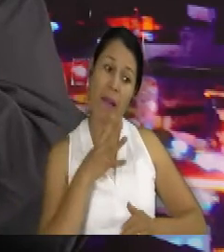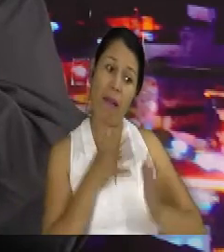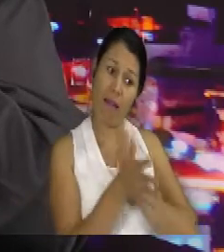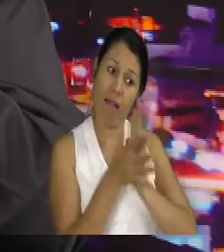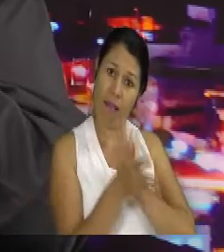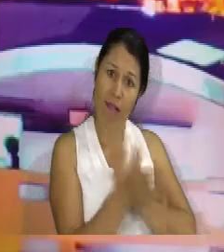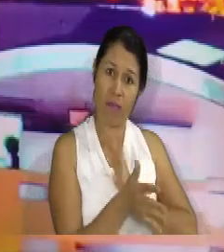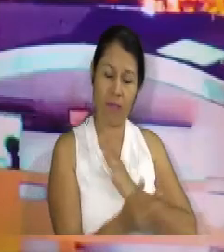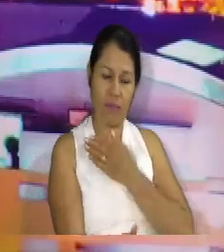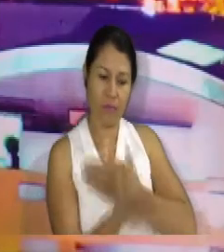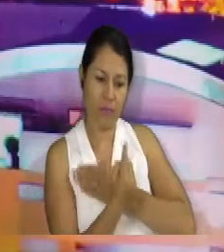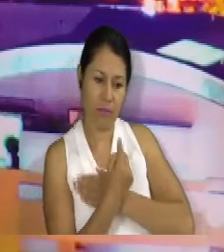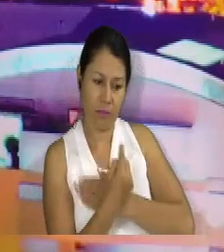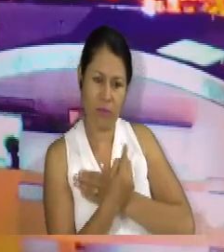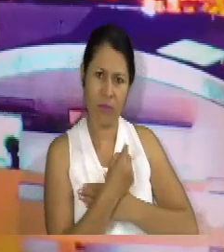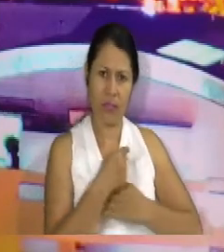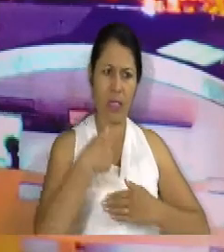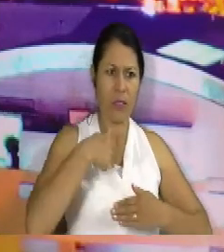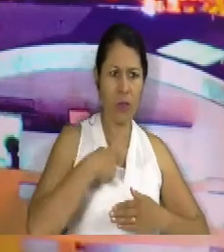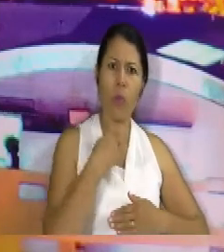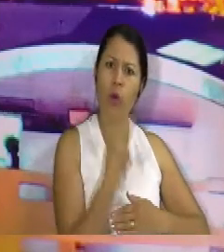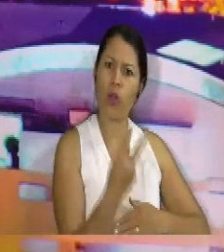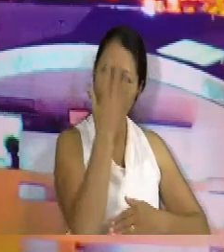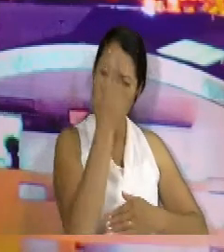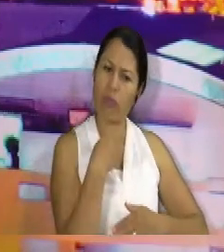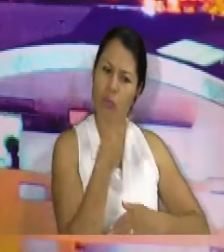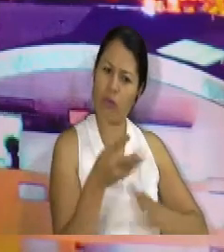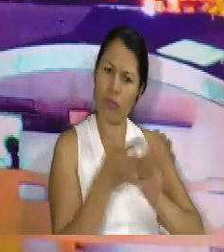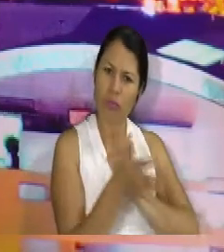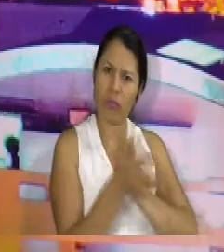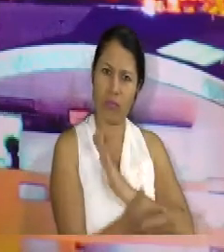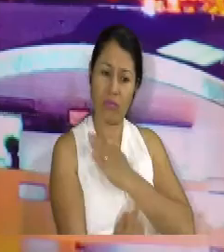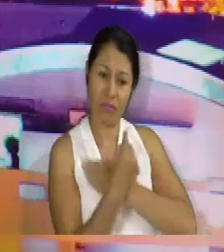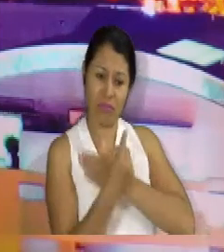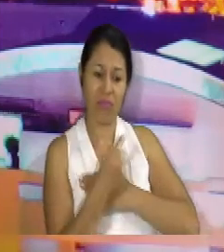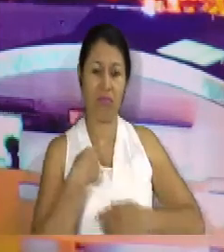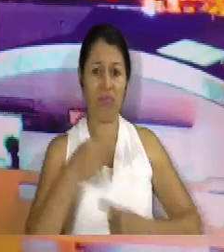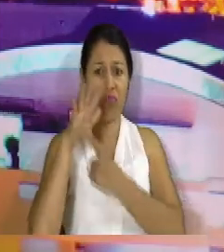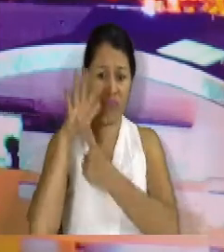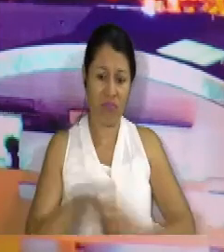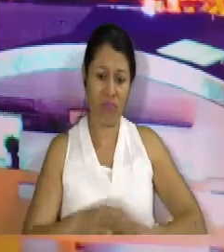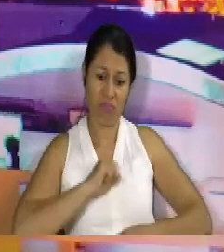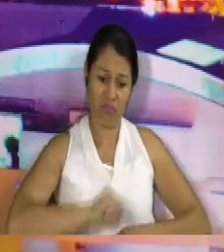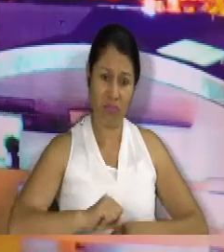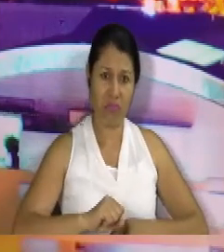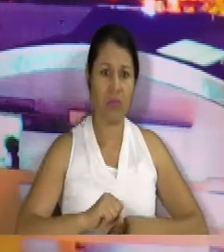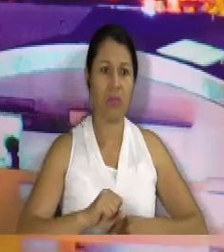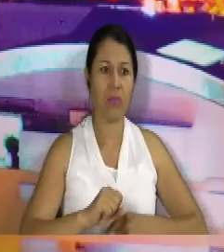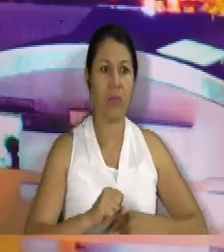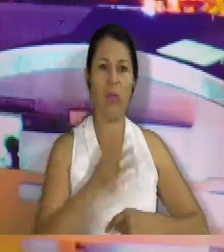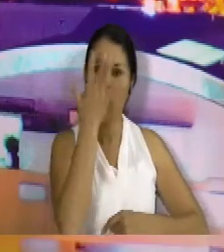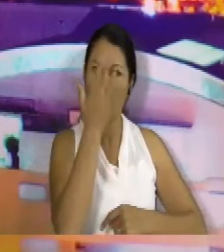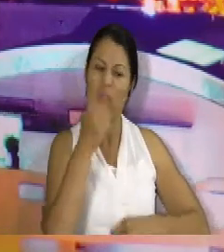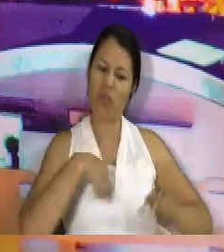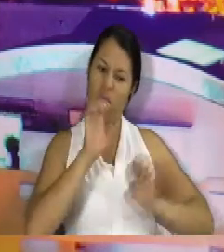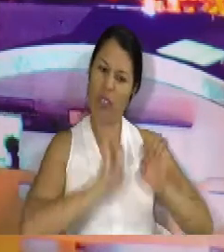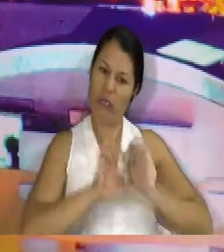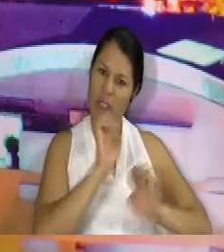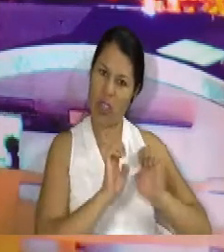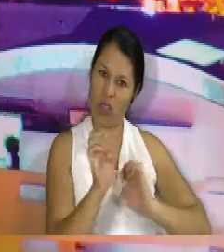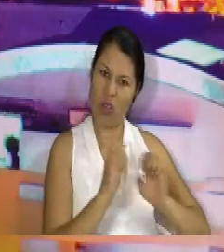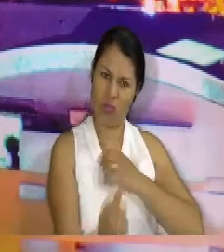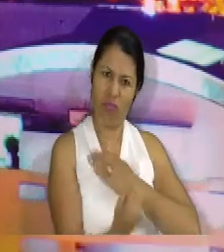sonará. Acúseme por denunciar la vulneración de los derechos. Acúseme de instigador por ser un defensor de los derechos